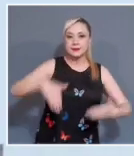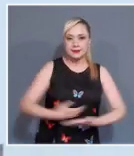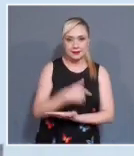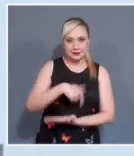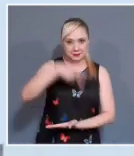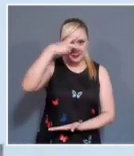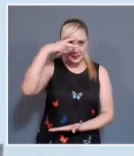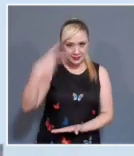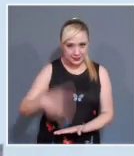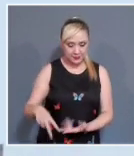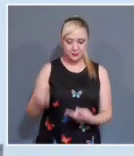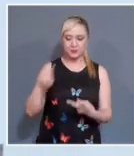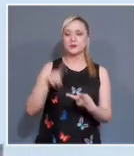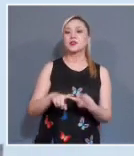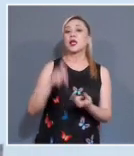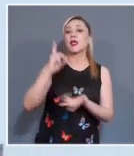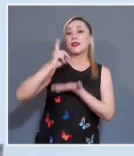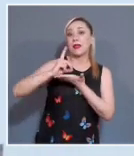o trabajadoras